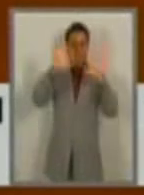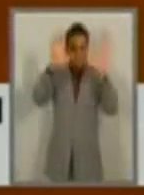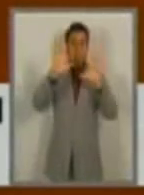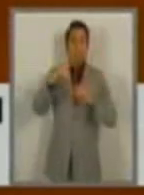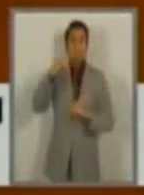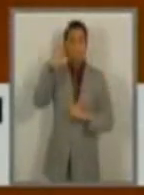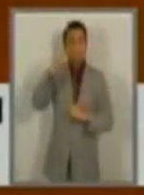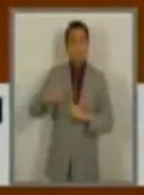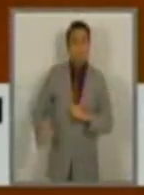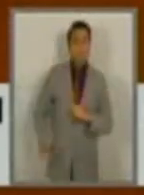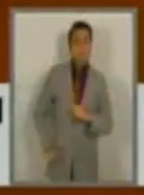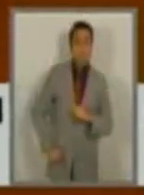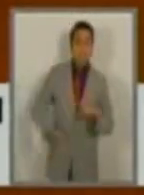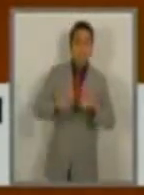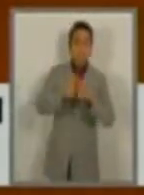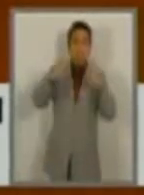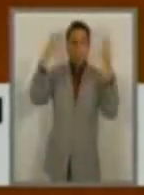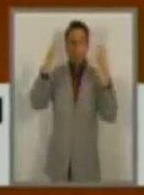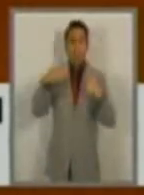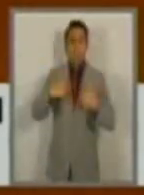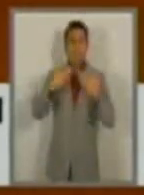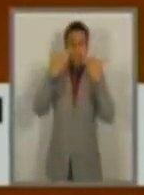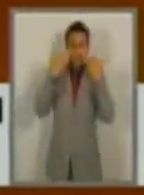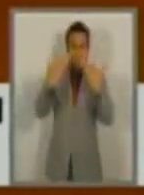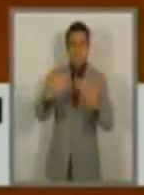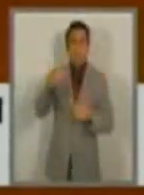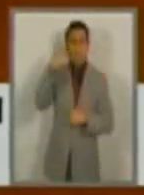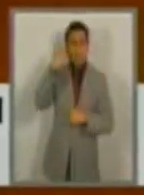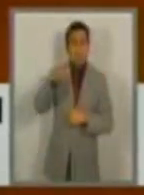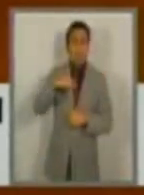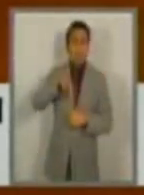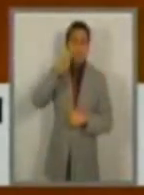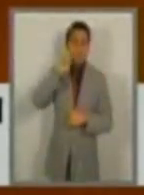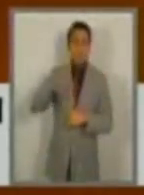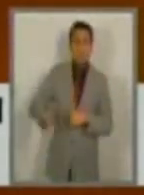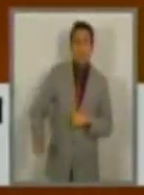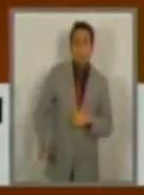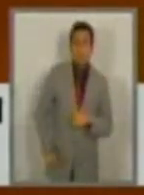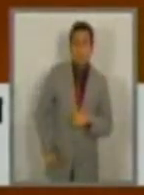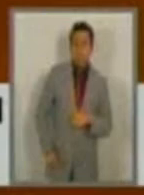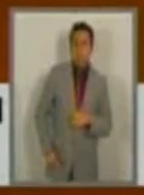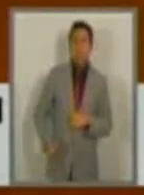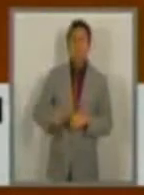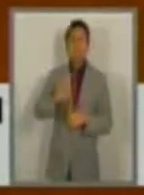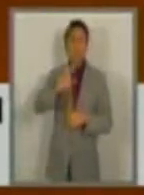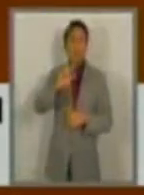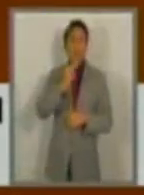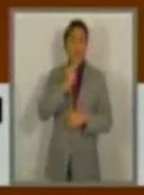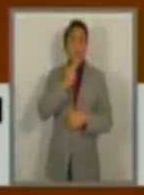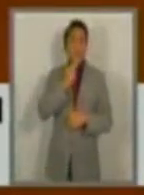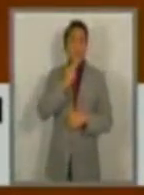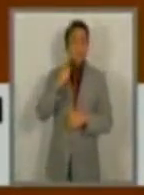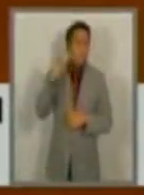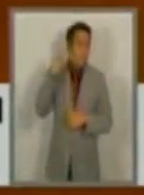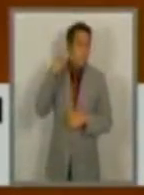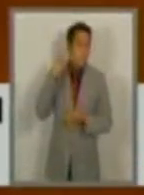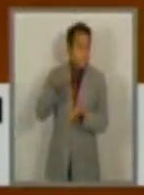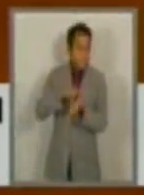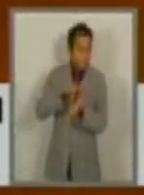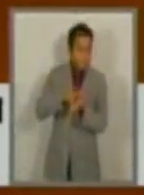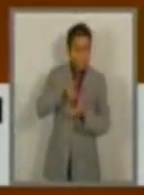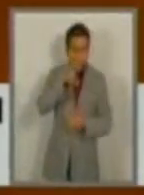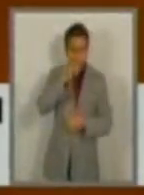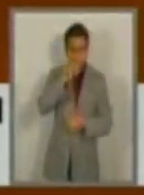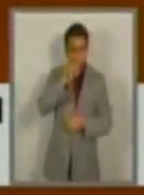abierto, generando las condiciones para la promoción de las acciones de gobierno que no sea utilizada con fines políticos. Por eso,